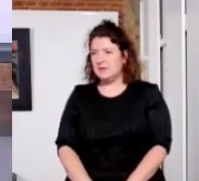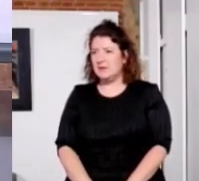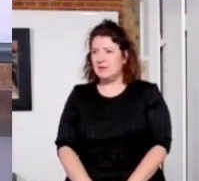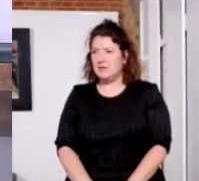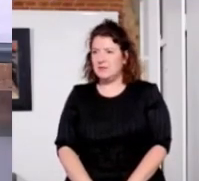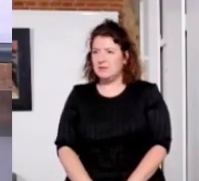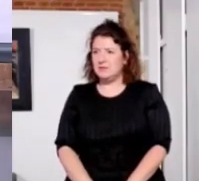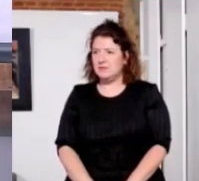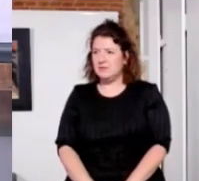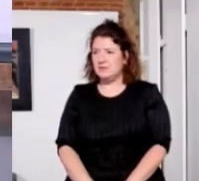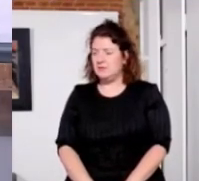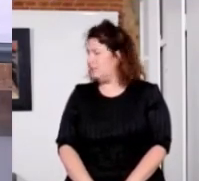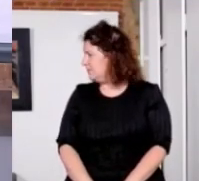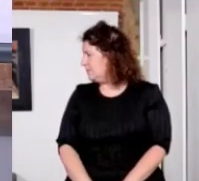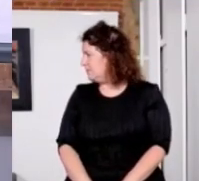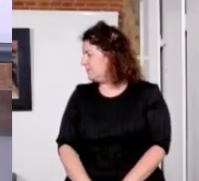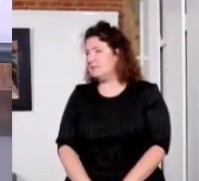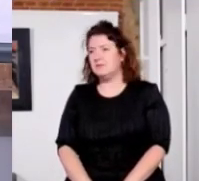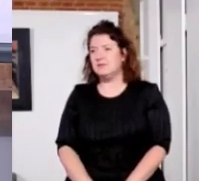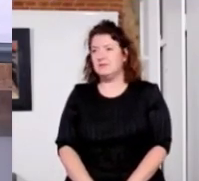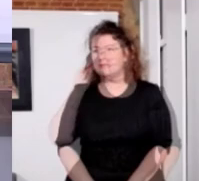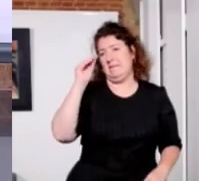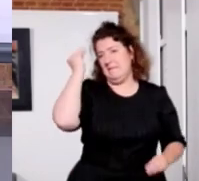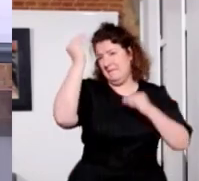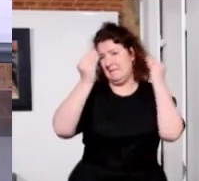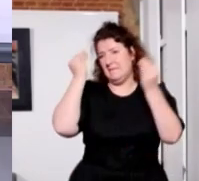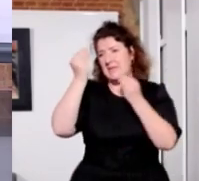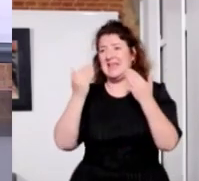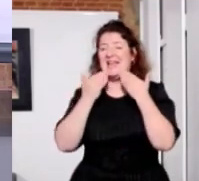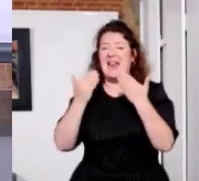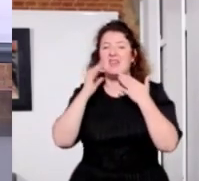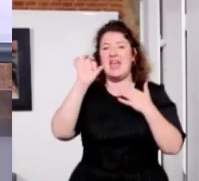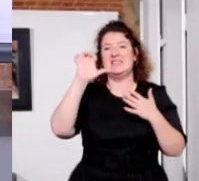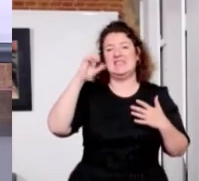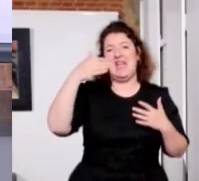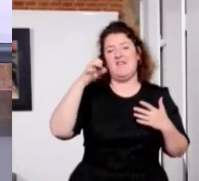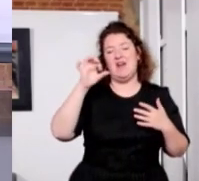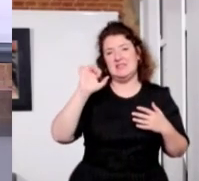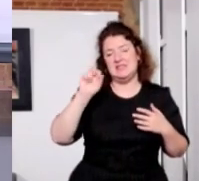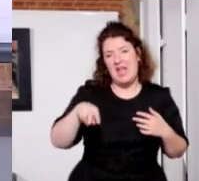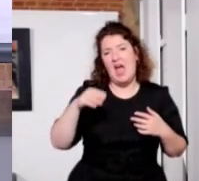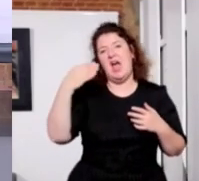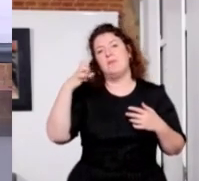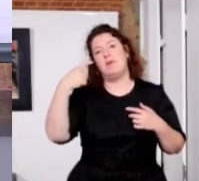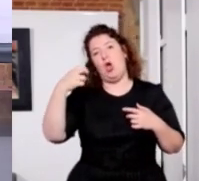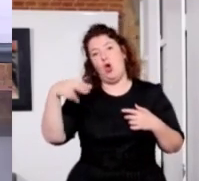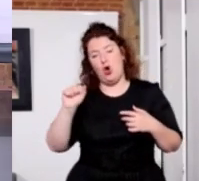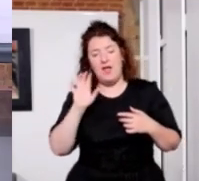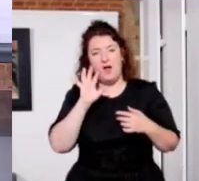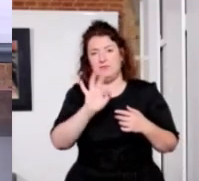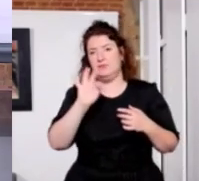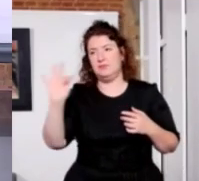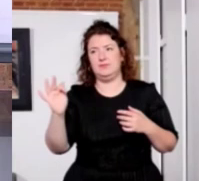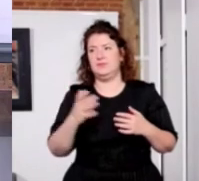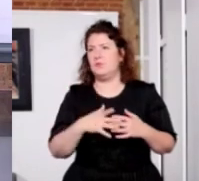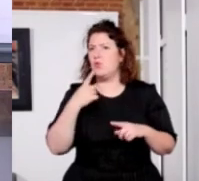Bueno, palabra. Bueno, no sé si se merece a Sebastián y a Begoña y a los que han intervenido. Ha habido